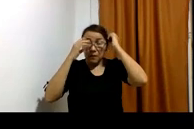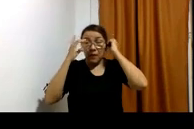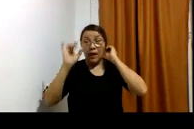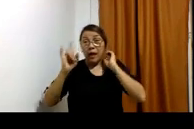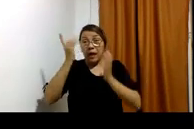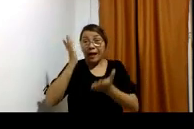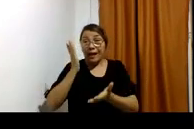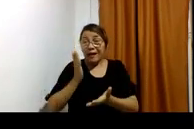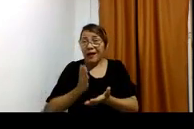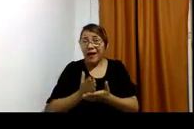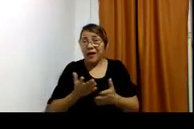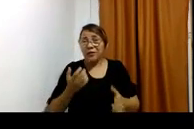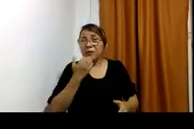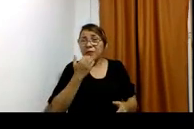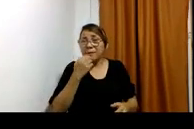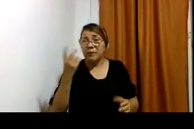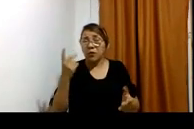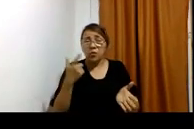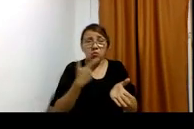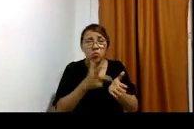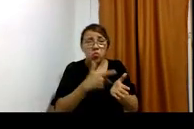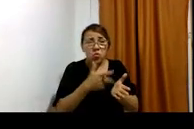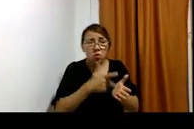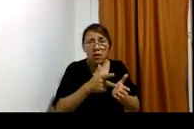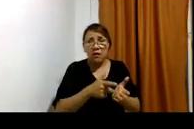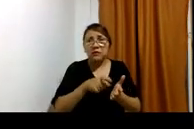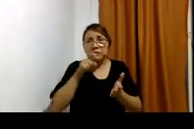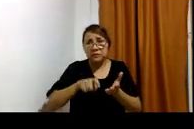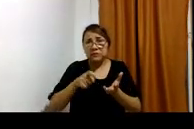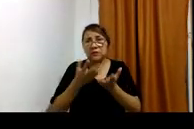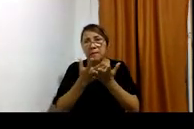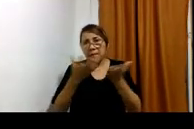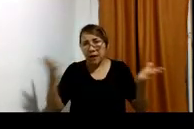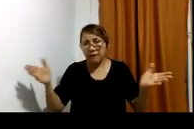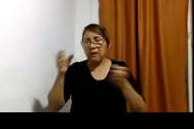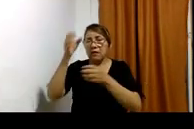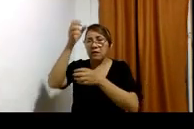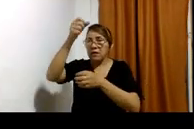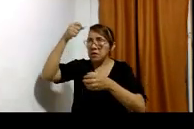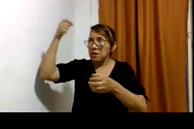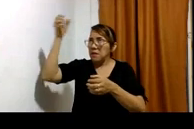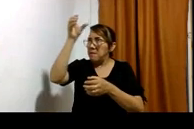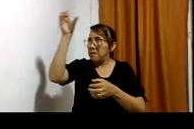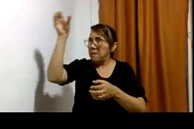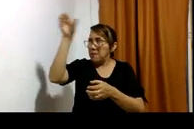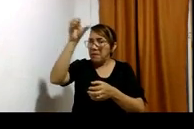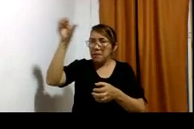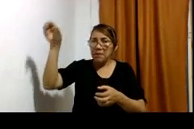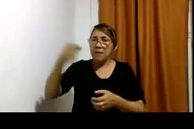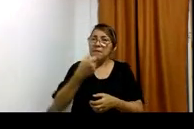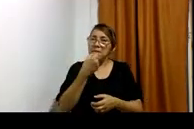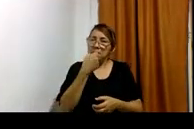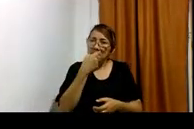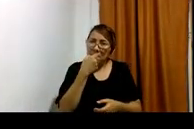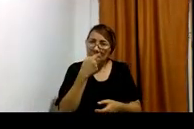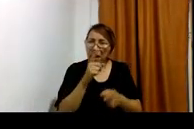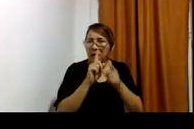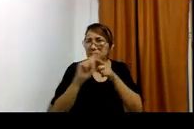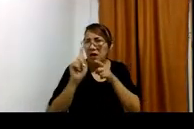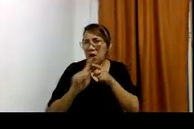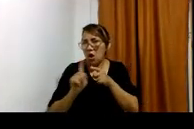justificar el material, pero pues realmente eso pues se lleva como una especie de control. Medicamentos, sujeta a la disponibilidad de